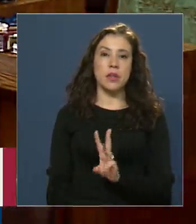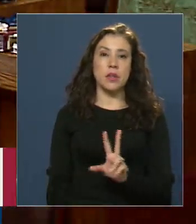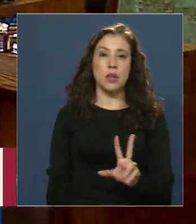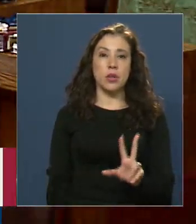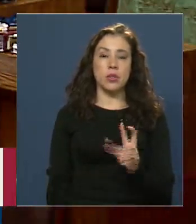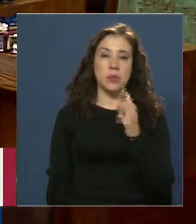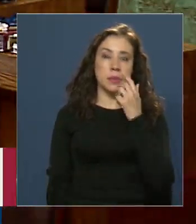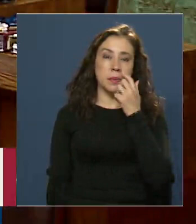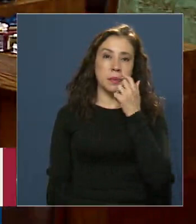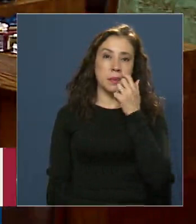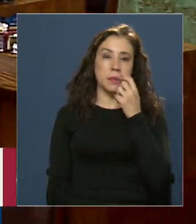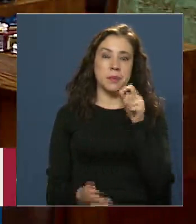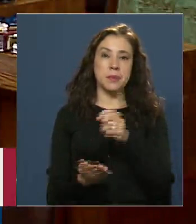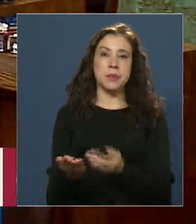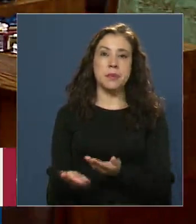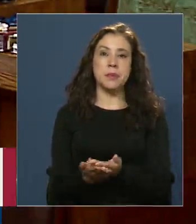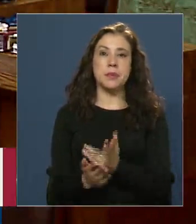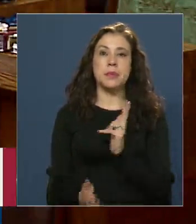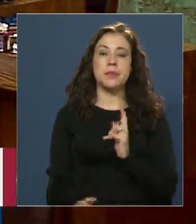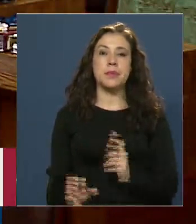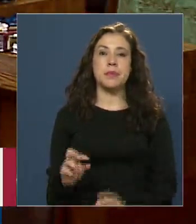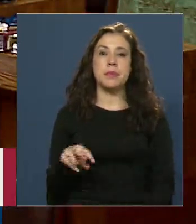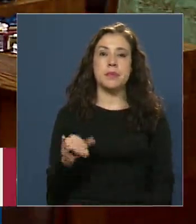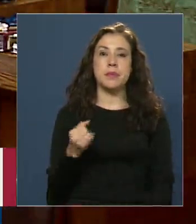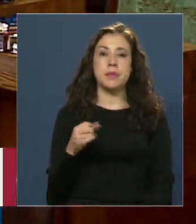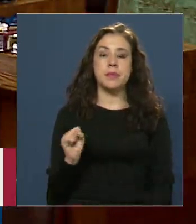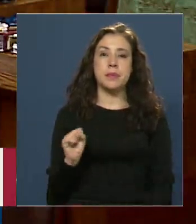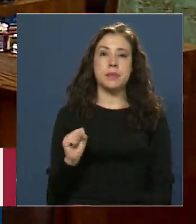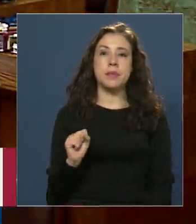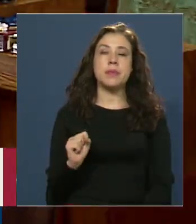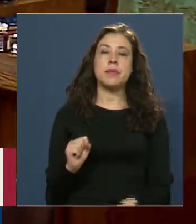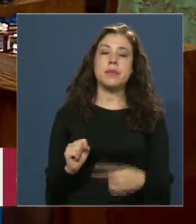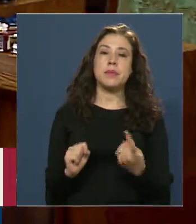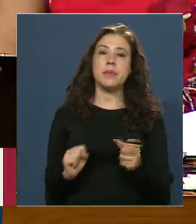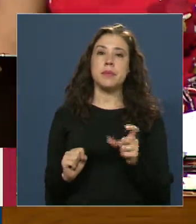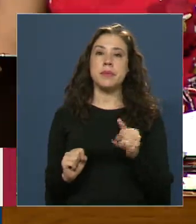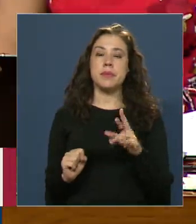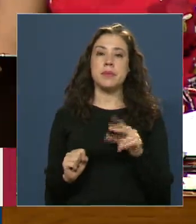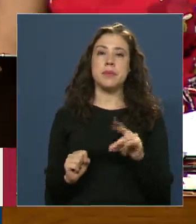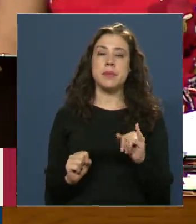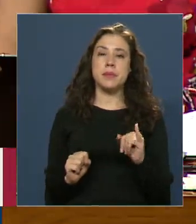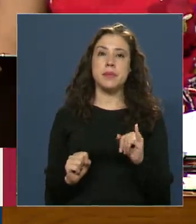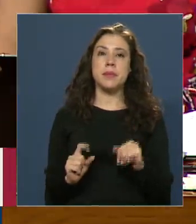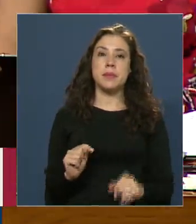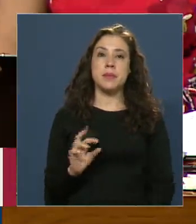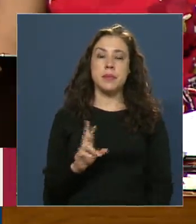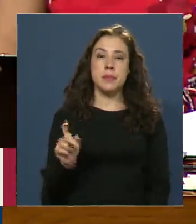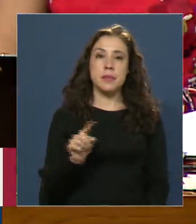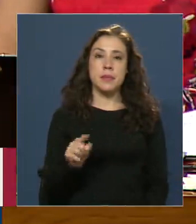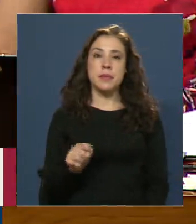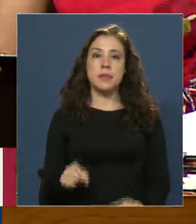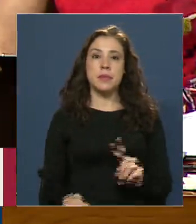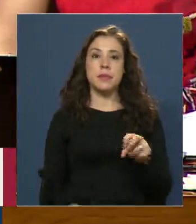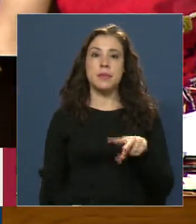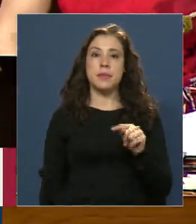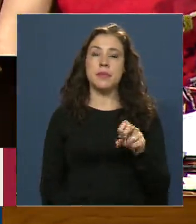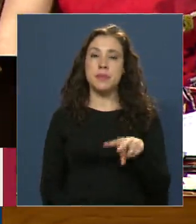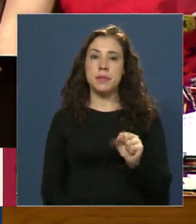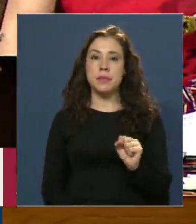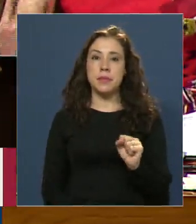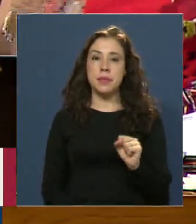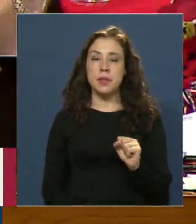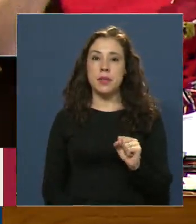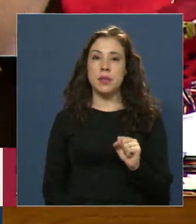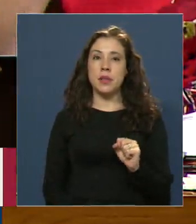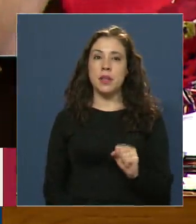538 es presentada por don Fidel Espinosa, la diputada Cristina Girardi, don Víctor Torres, don Alejandro Santana, la diputada